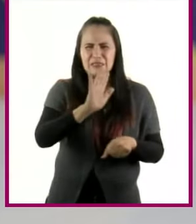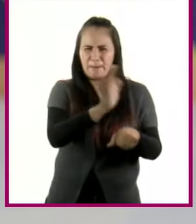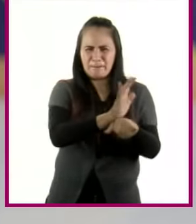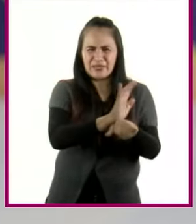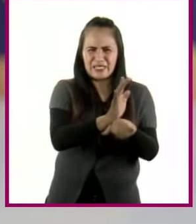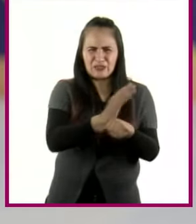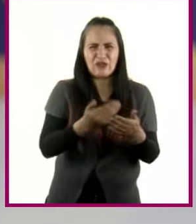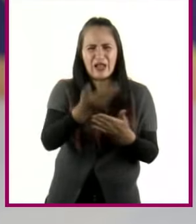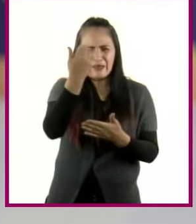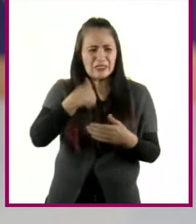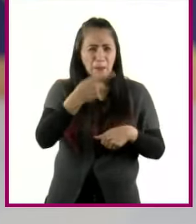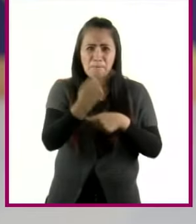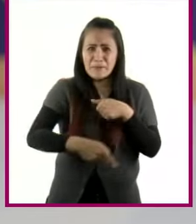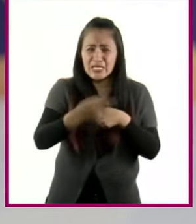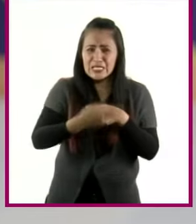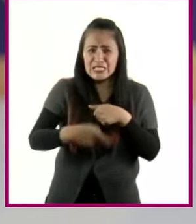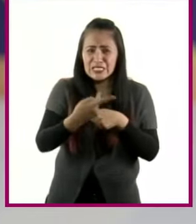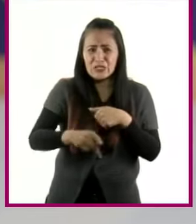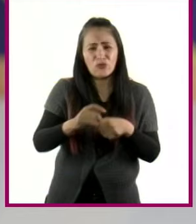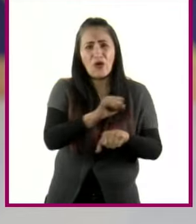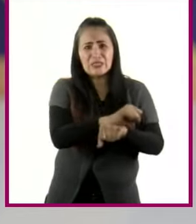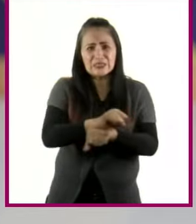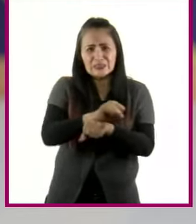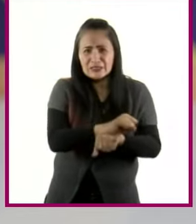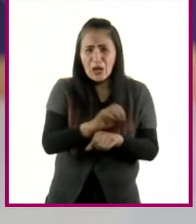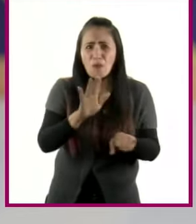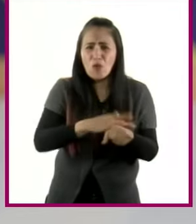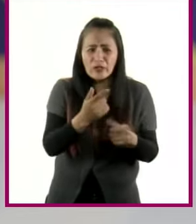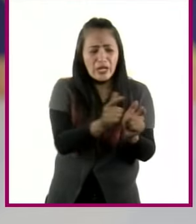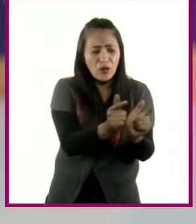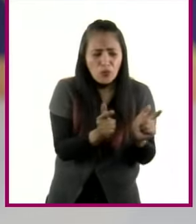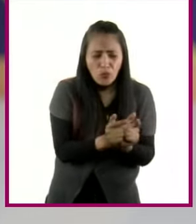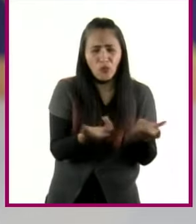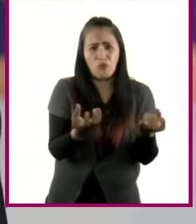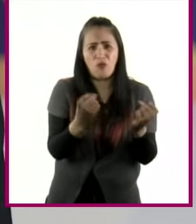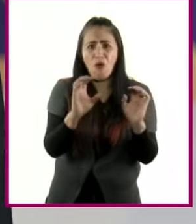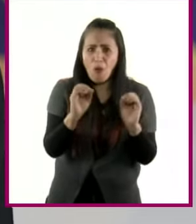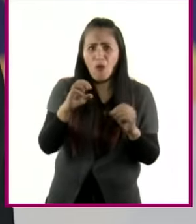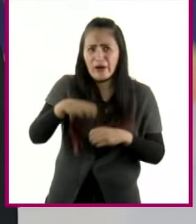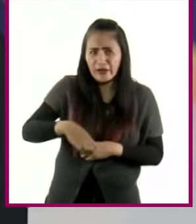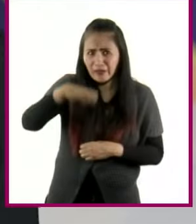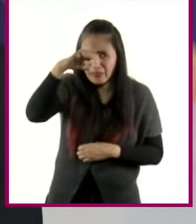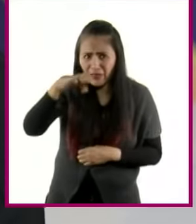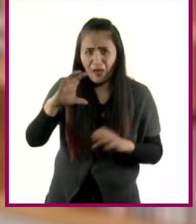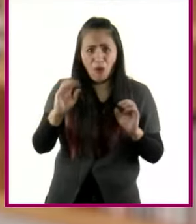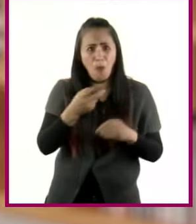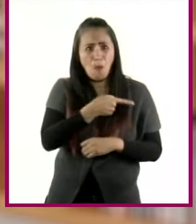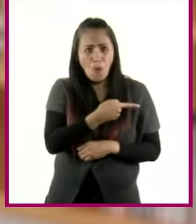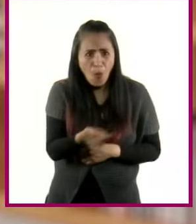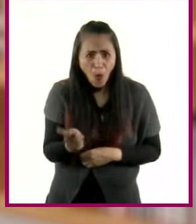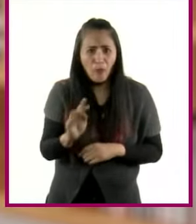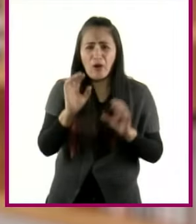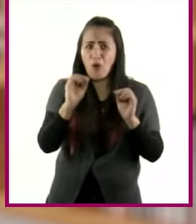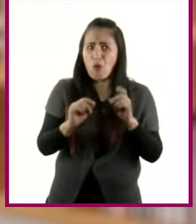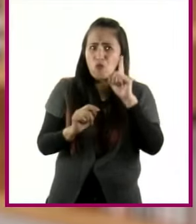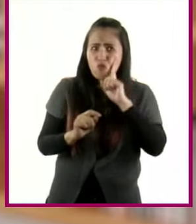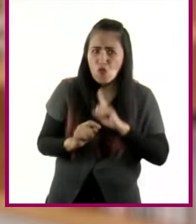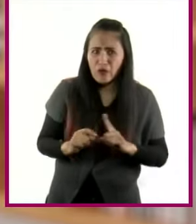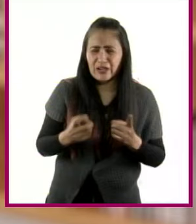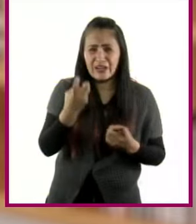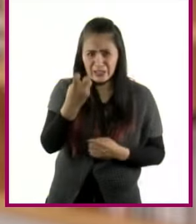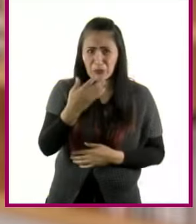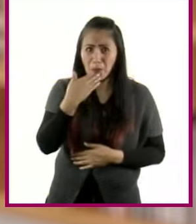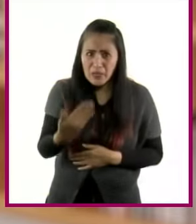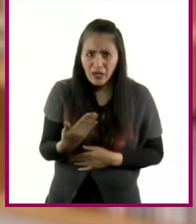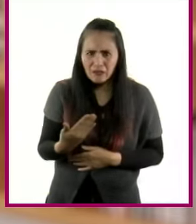de ser esclavizadas solo por ser de algún grupo, por la edad, por su condición social o género. Eso no está bien.